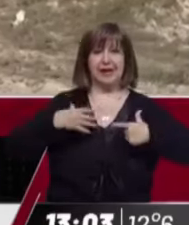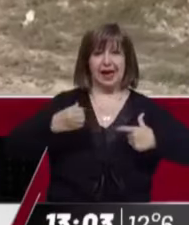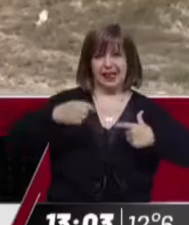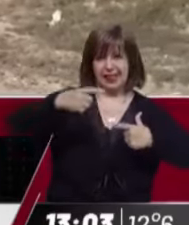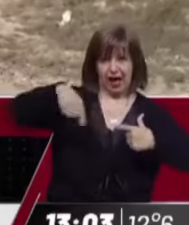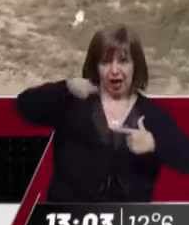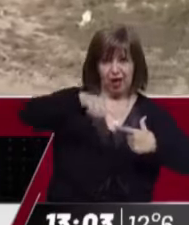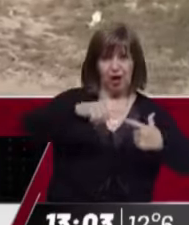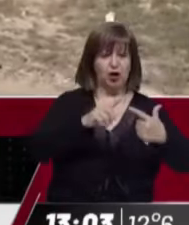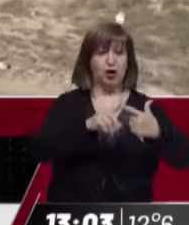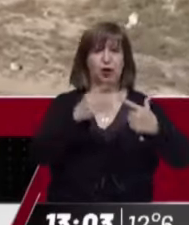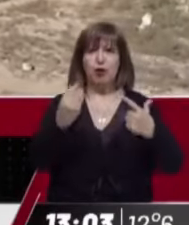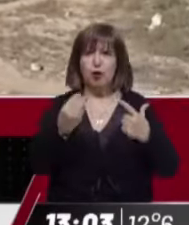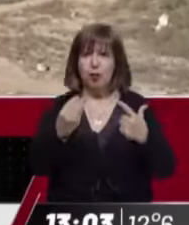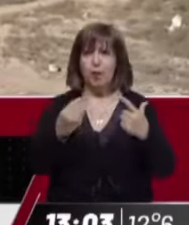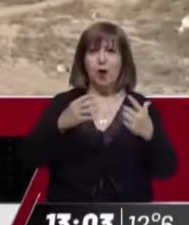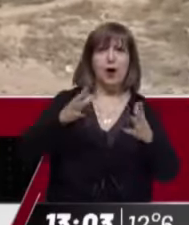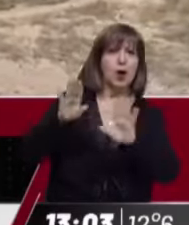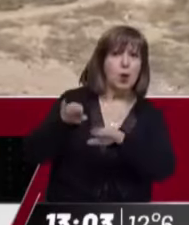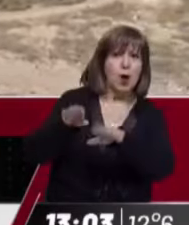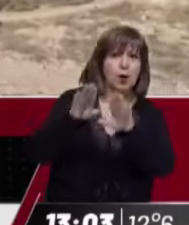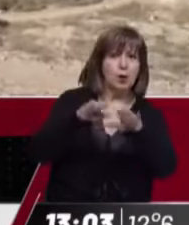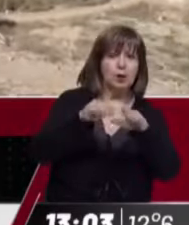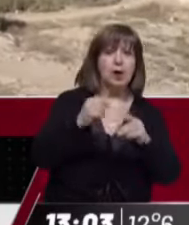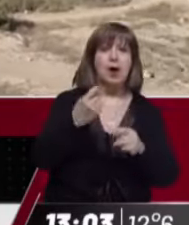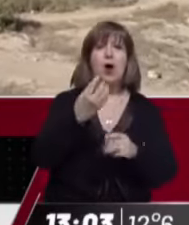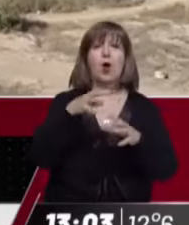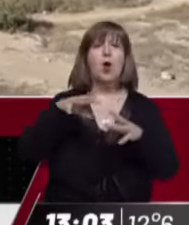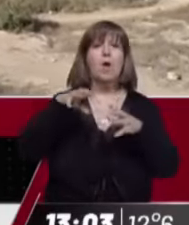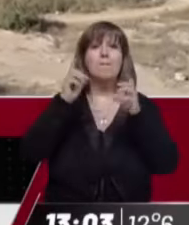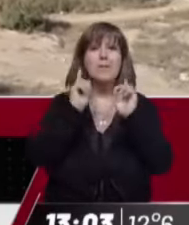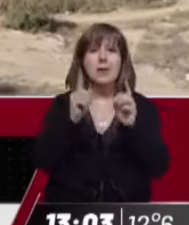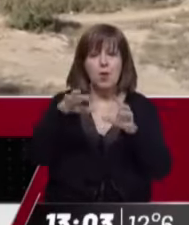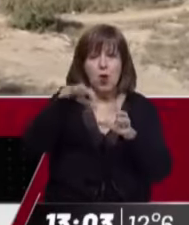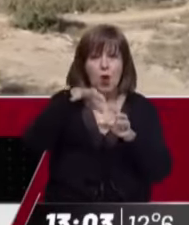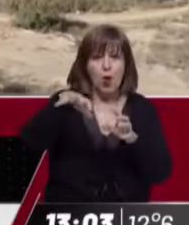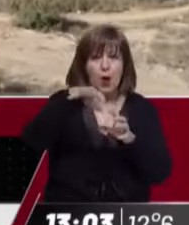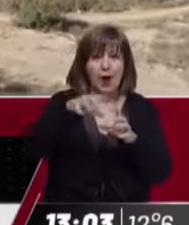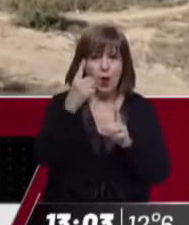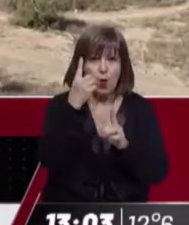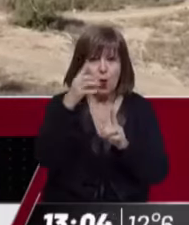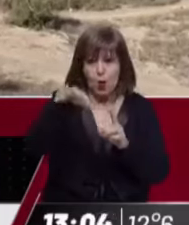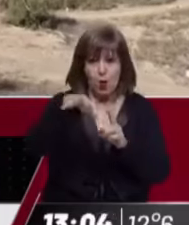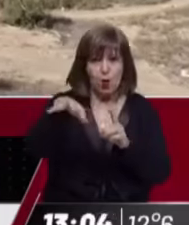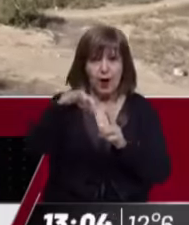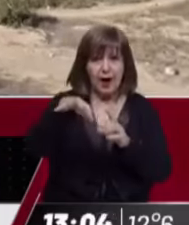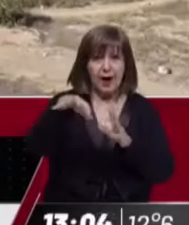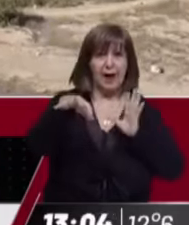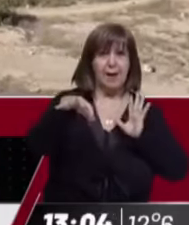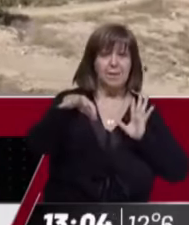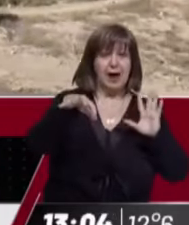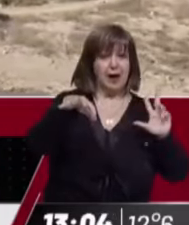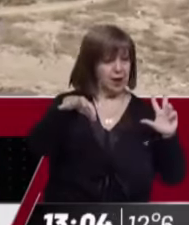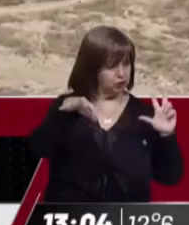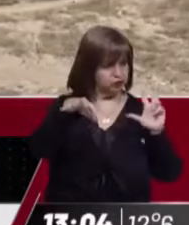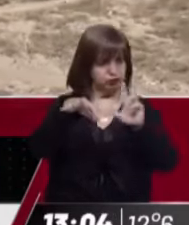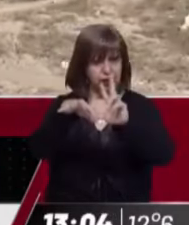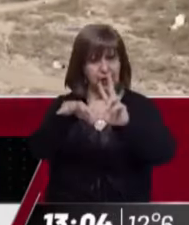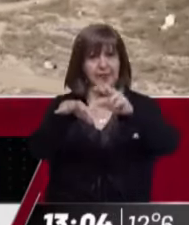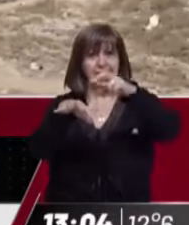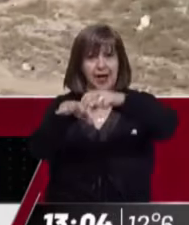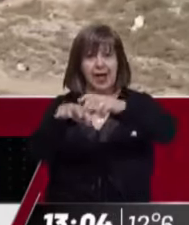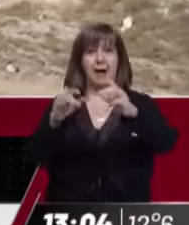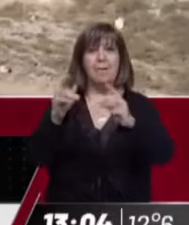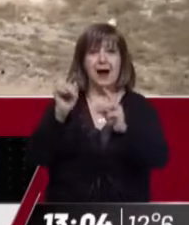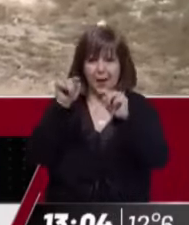lugares, y unificarlo en un mismo lugar, en un mismo lugar, de manera tal de optimizar conectividad a